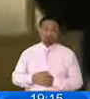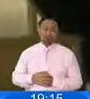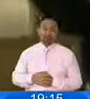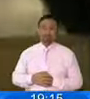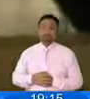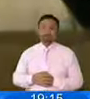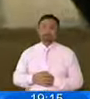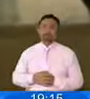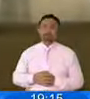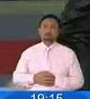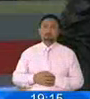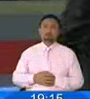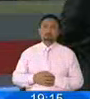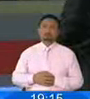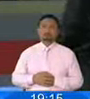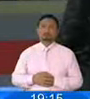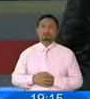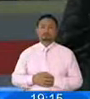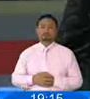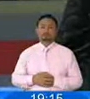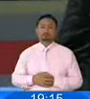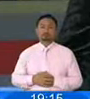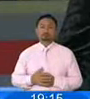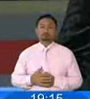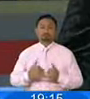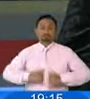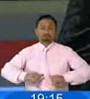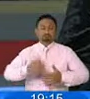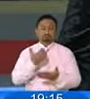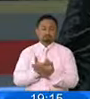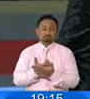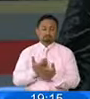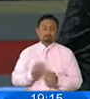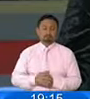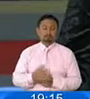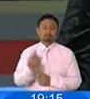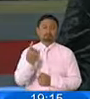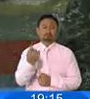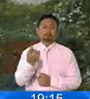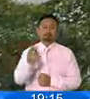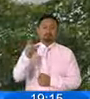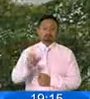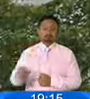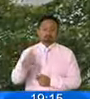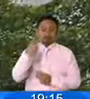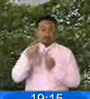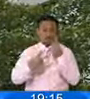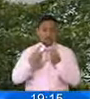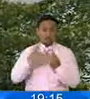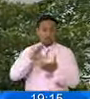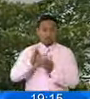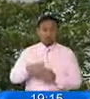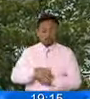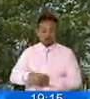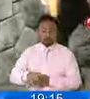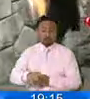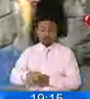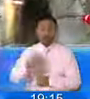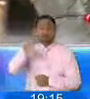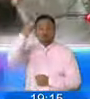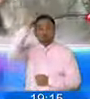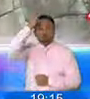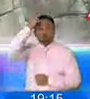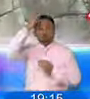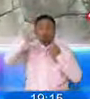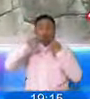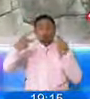informó Andrea Orbe. Seguimos con temas económicos. Los 11 integrantes de la Veeduría Ciudadana que auditarán la deuda pública